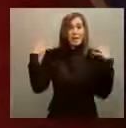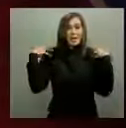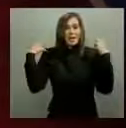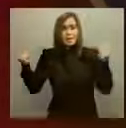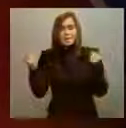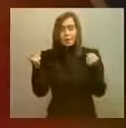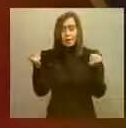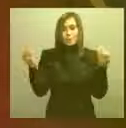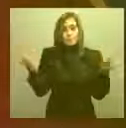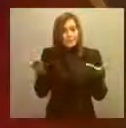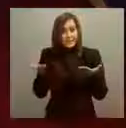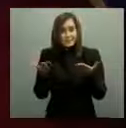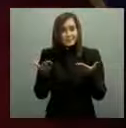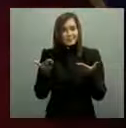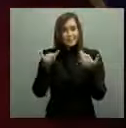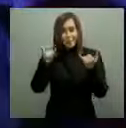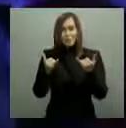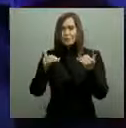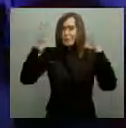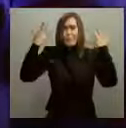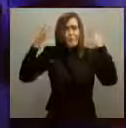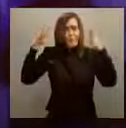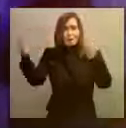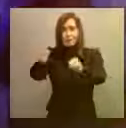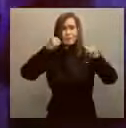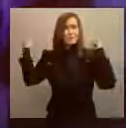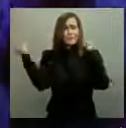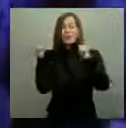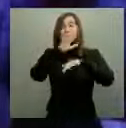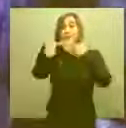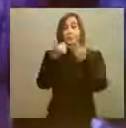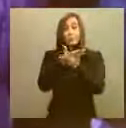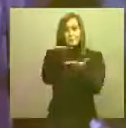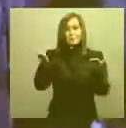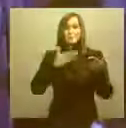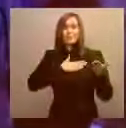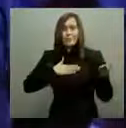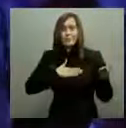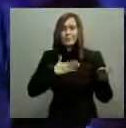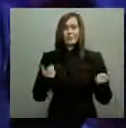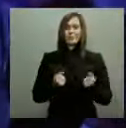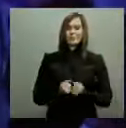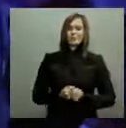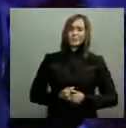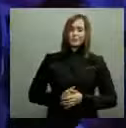acompañan hoy en este acto. Un aplauso a todos, por favor.